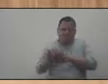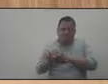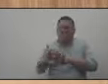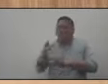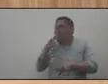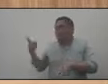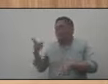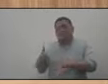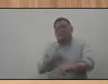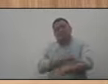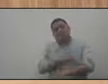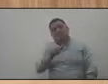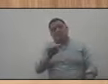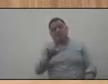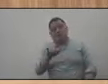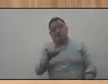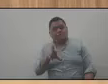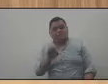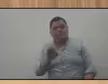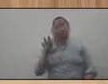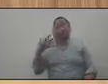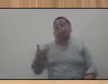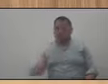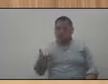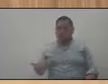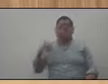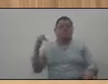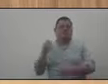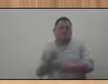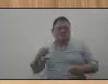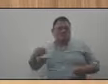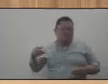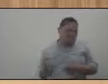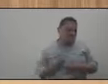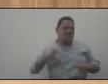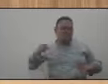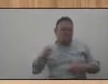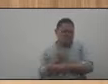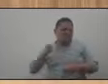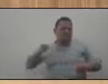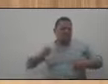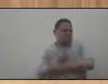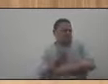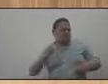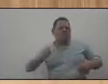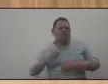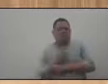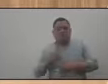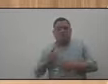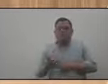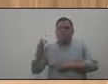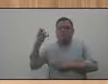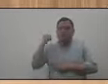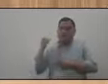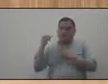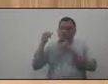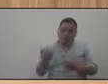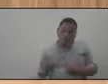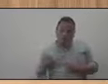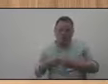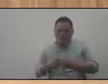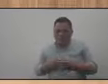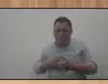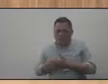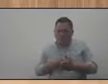el doctor Humberto Alirio, fue un trabajo arduo de una administración pasada y la